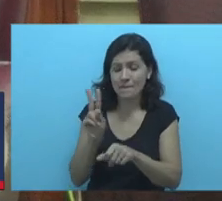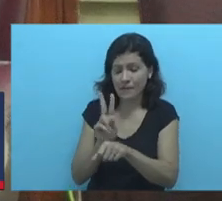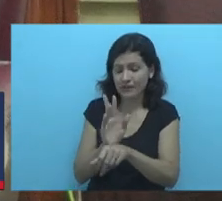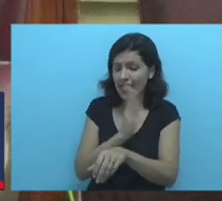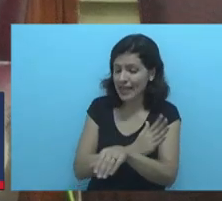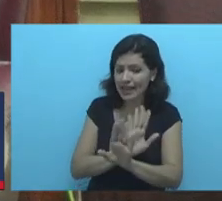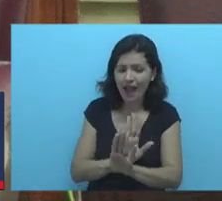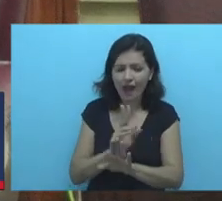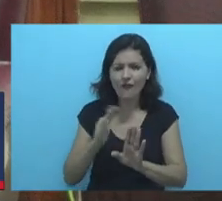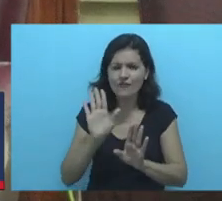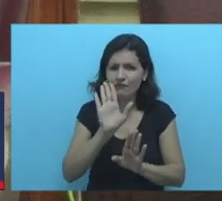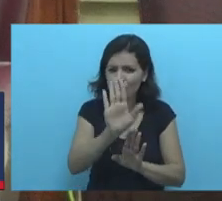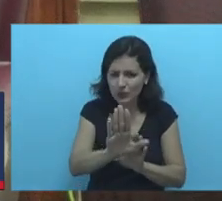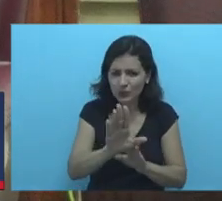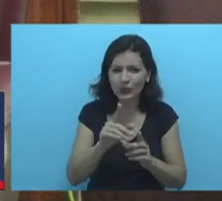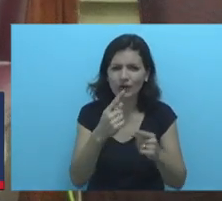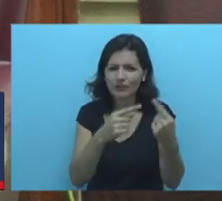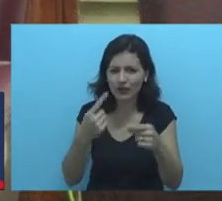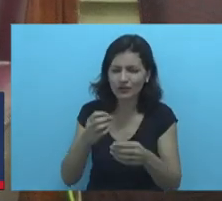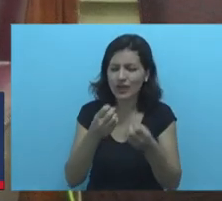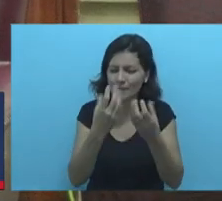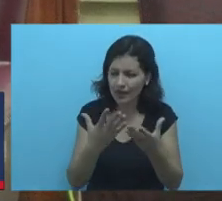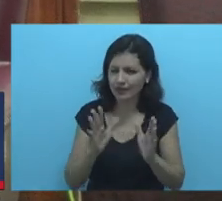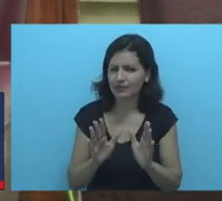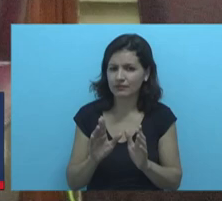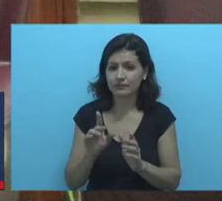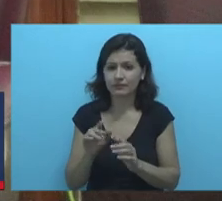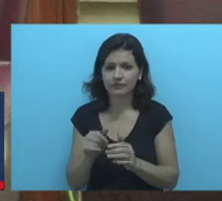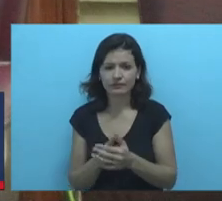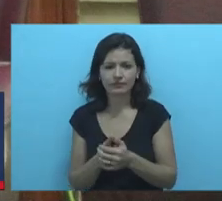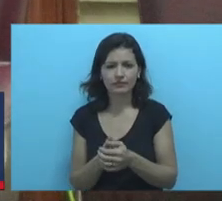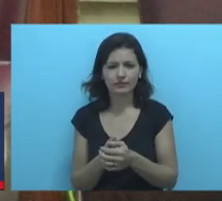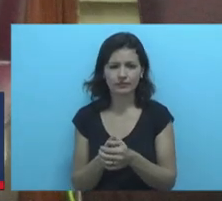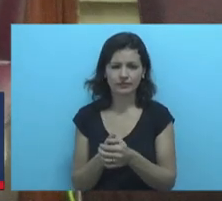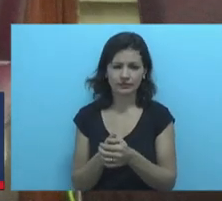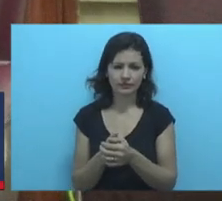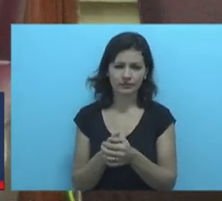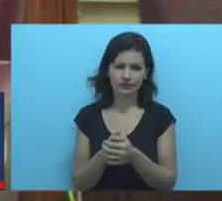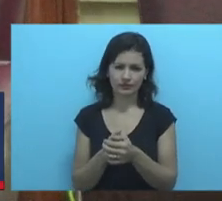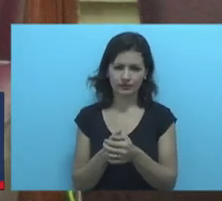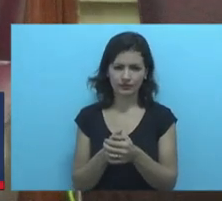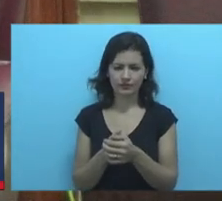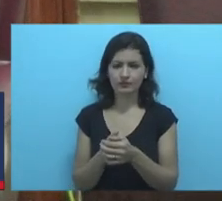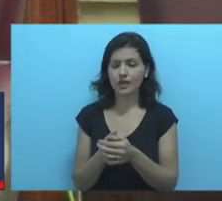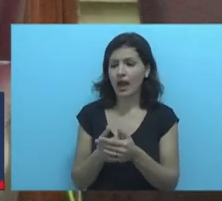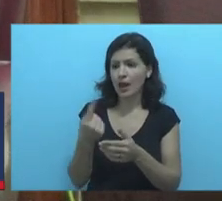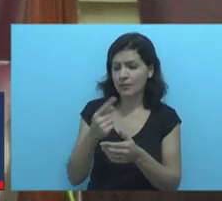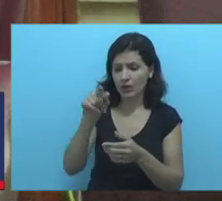futuro. Y la verdad que hubo muchos aciertos de Miguel. Uno es la cuestión de la dimensión humana.